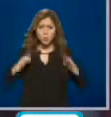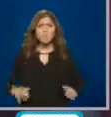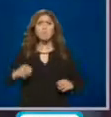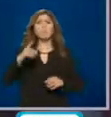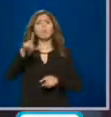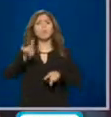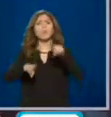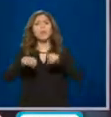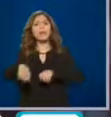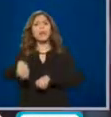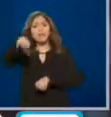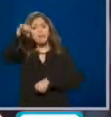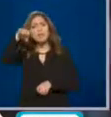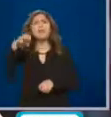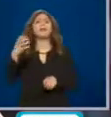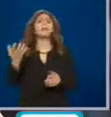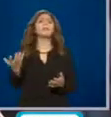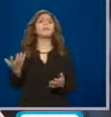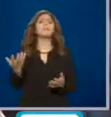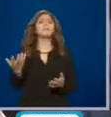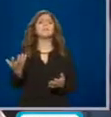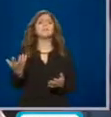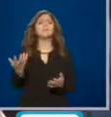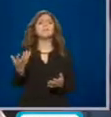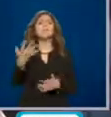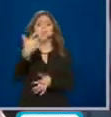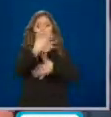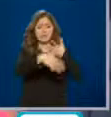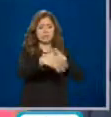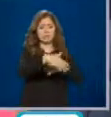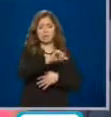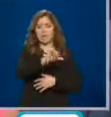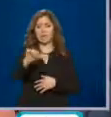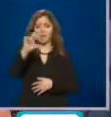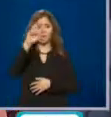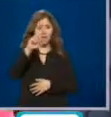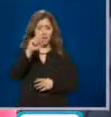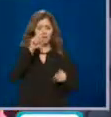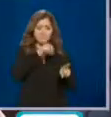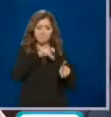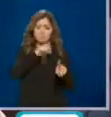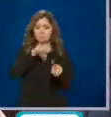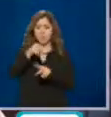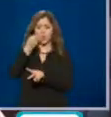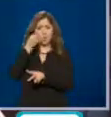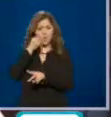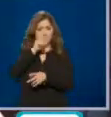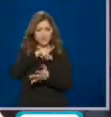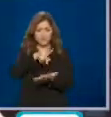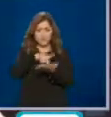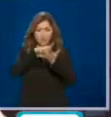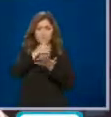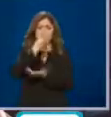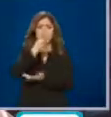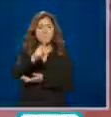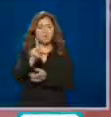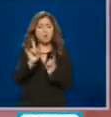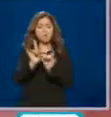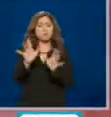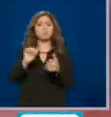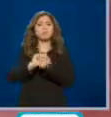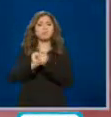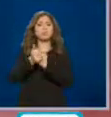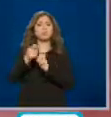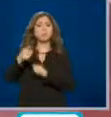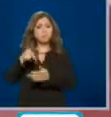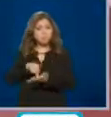ejemplo, a lo mejor, no sé, de los 15 a los 30 comiste lo mismo y tu peso se aumentó igual, pero de repente empiezas a notar